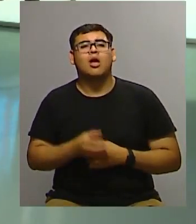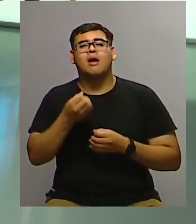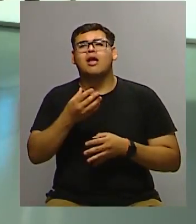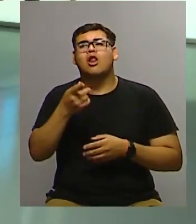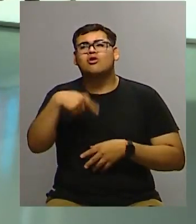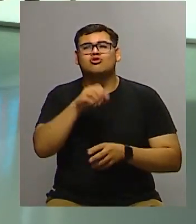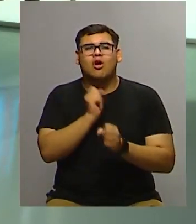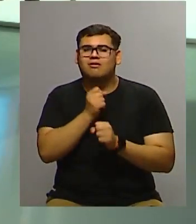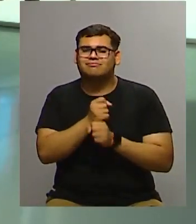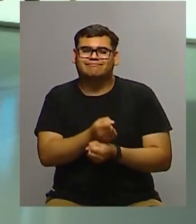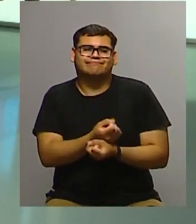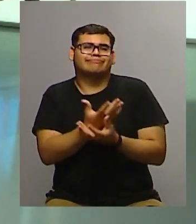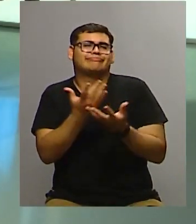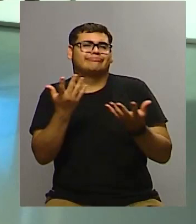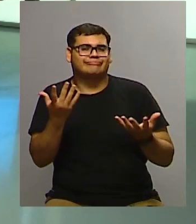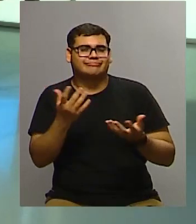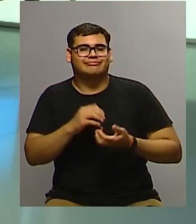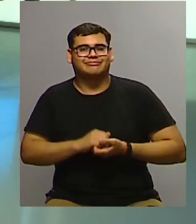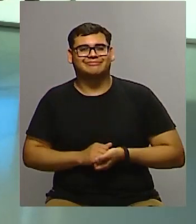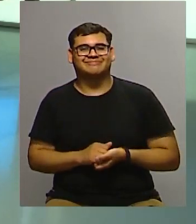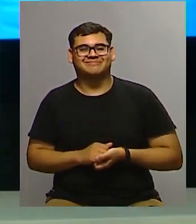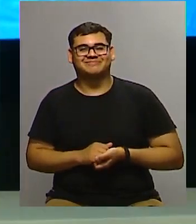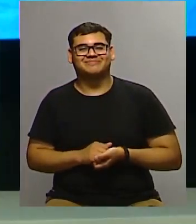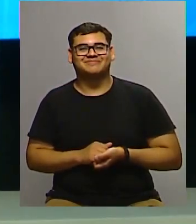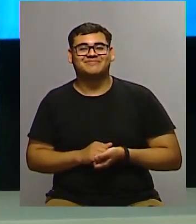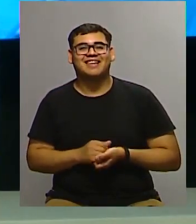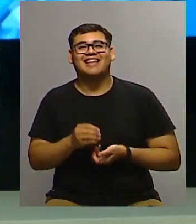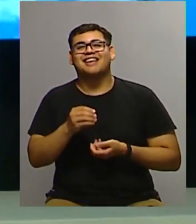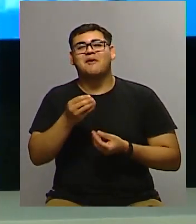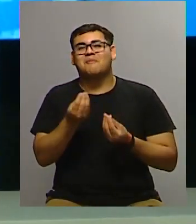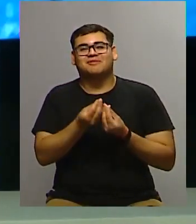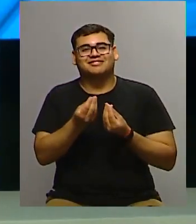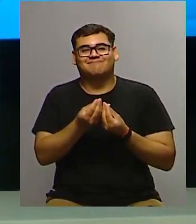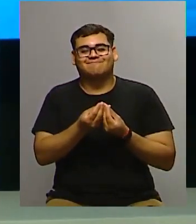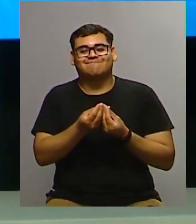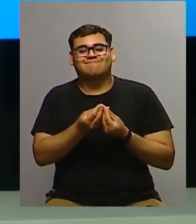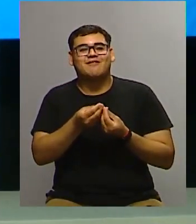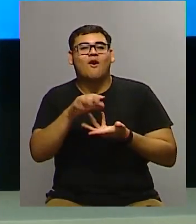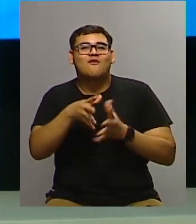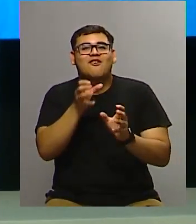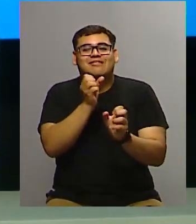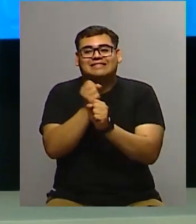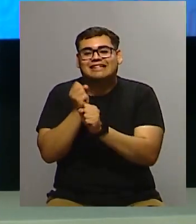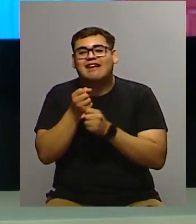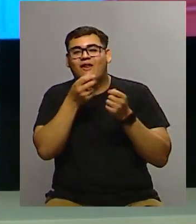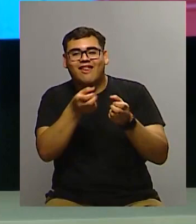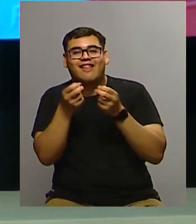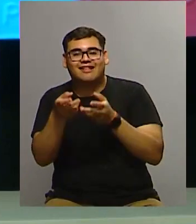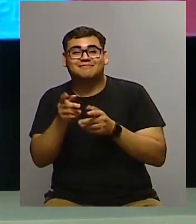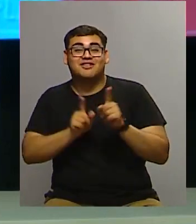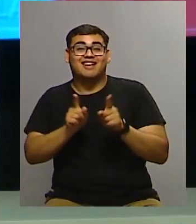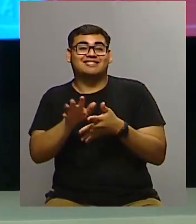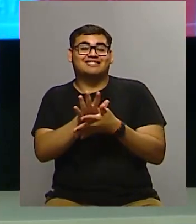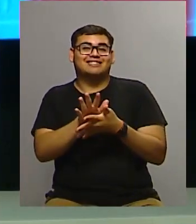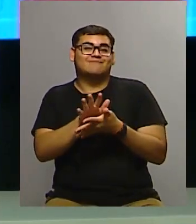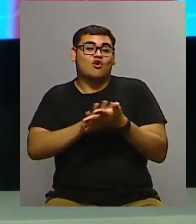y tenemos un equipo de trabajo que da respuestas, no todas, porque también tengo que ser claro en esto, muchas veces no soluciono